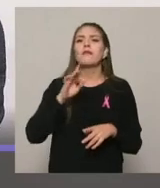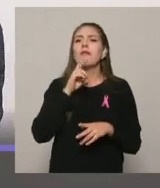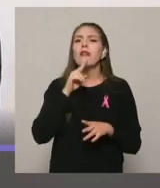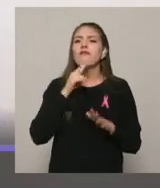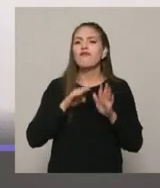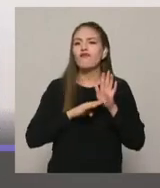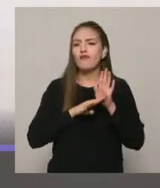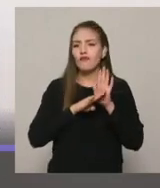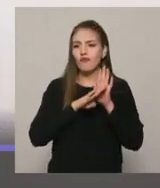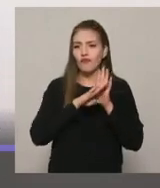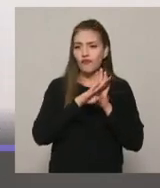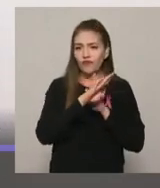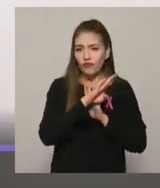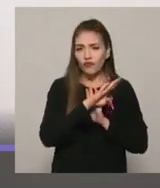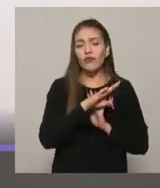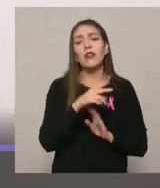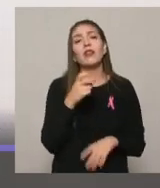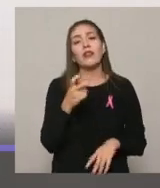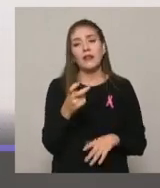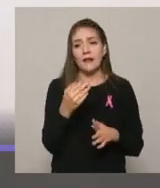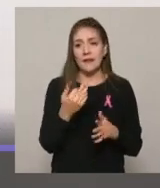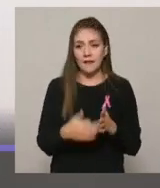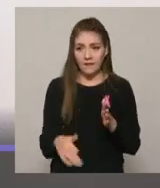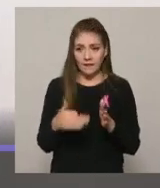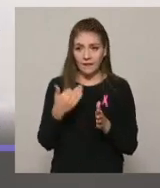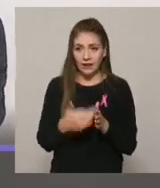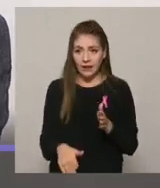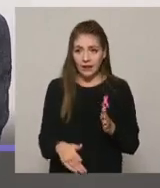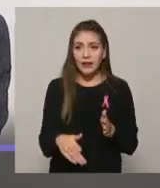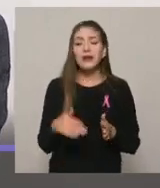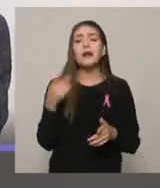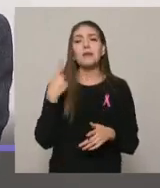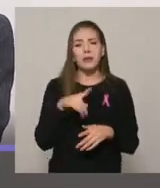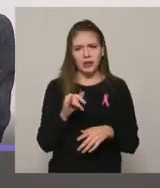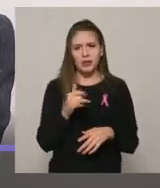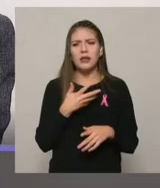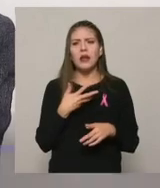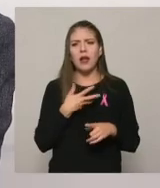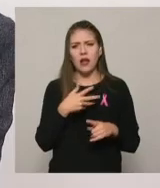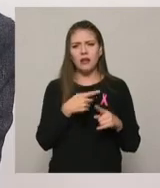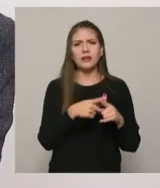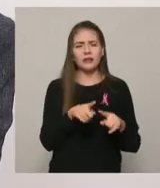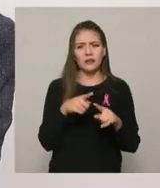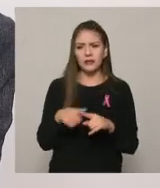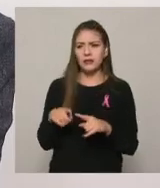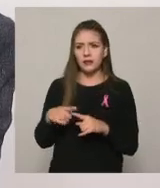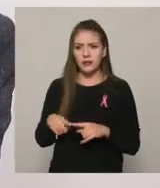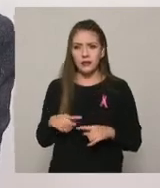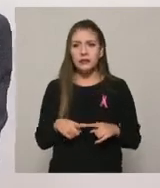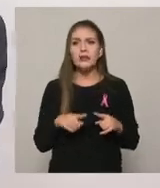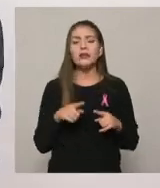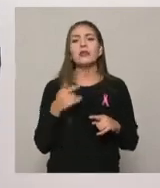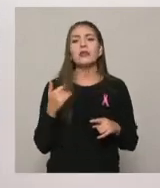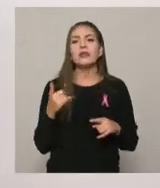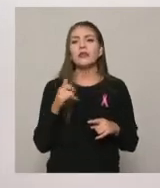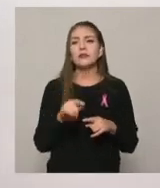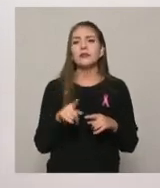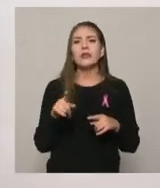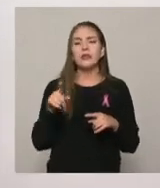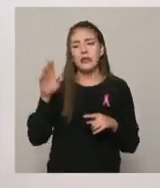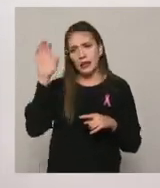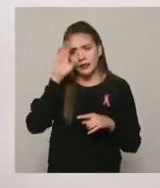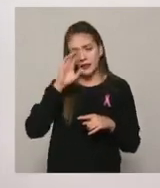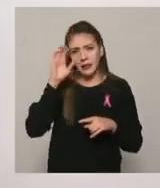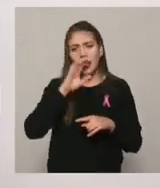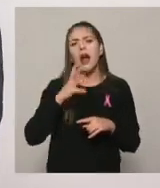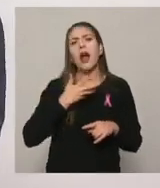muy desnutrido todavía, pero sí se ha diversificado y me parece que se ha puesto los temas de ciencia con más